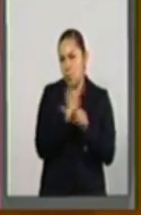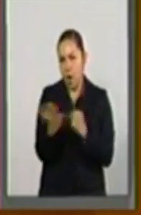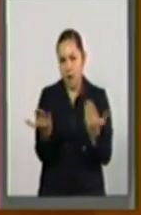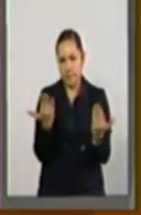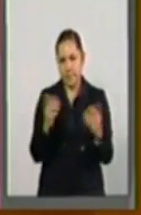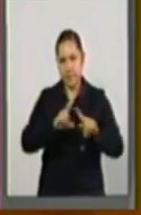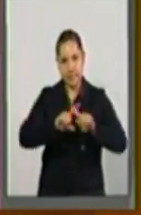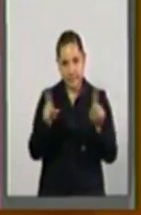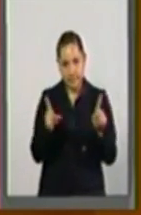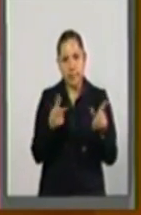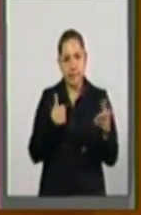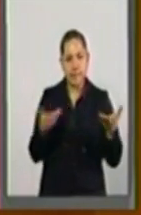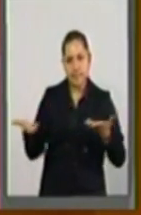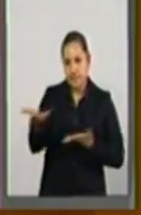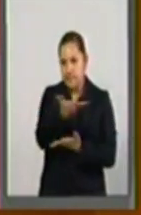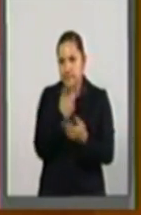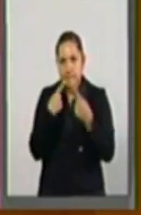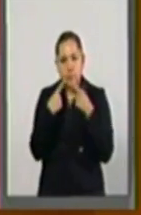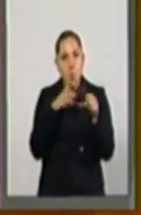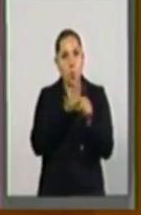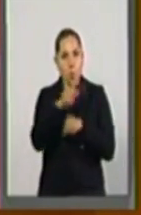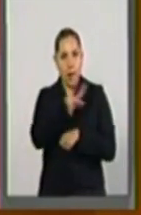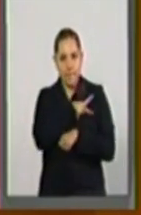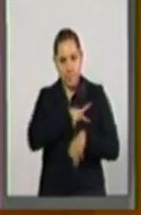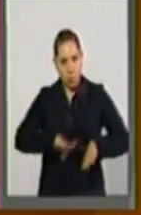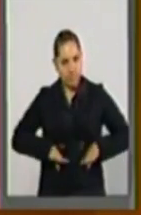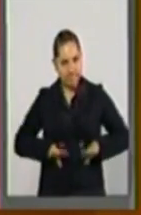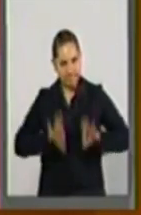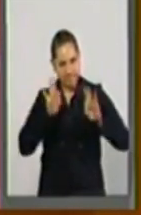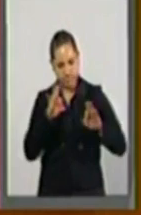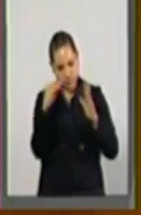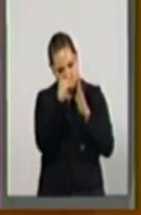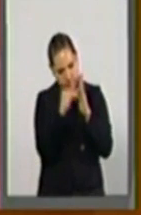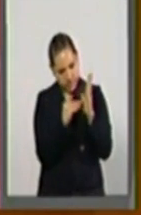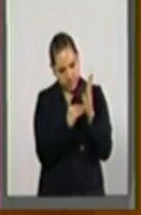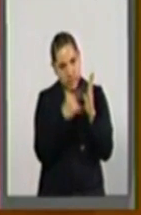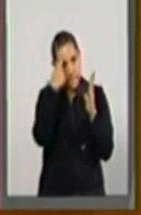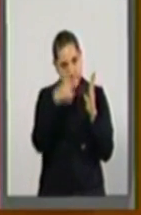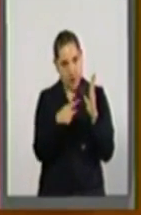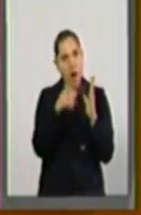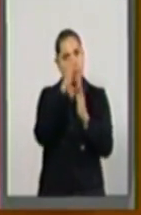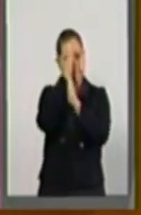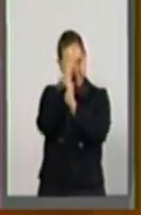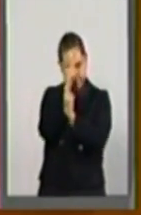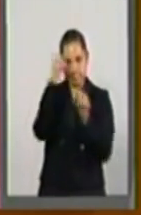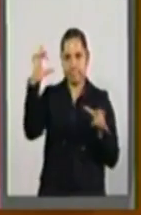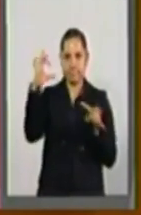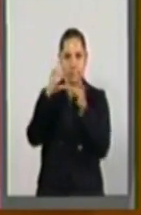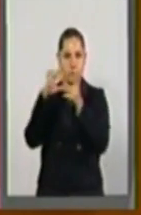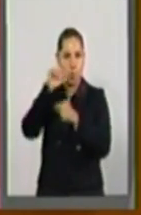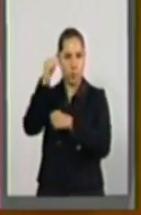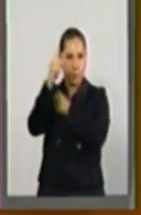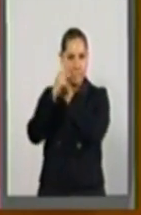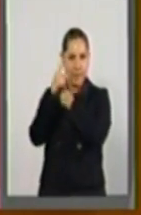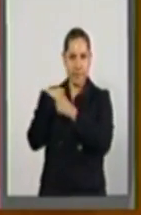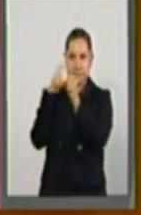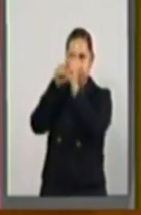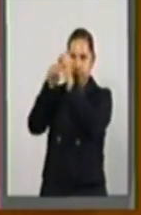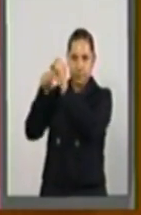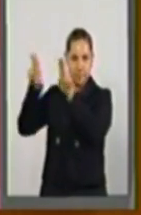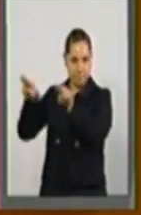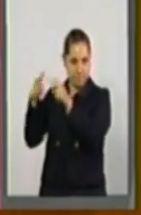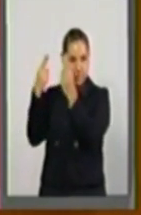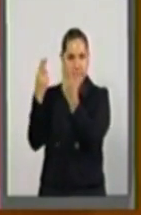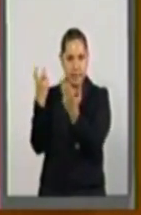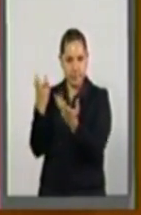a la luz de los compromisos internacionales de nuestro país. Derivado de esta circunstancia, debo reconocer